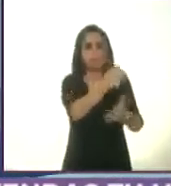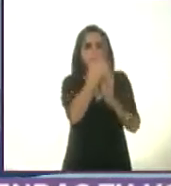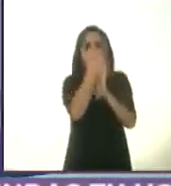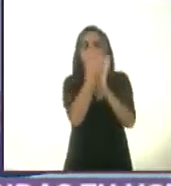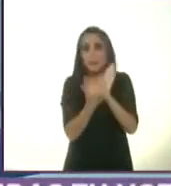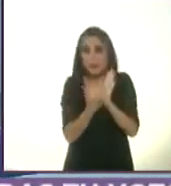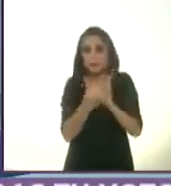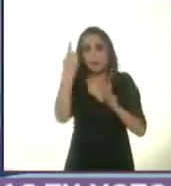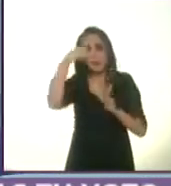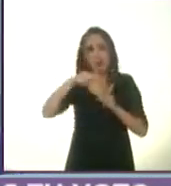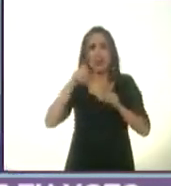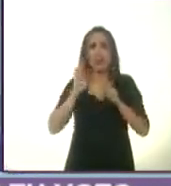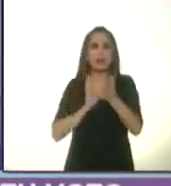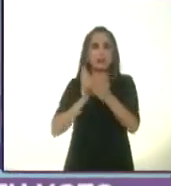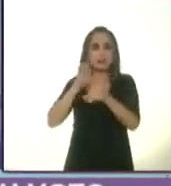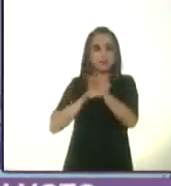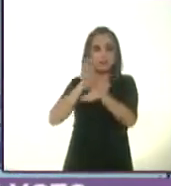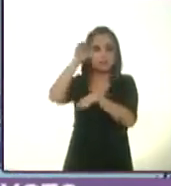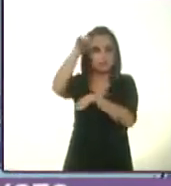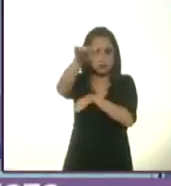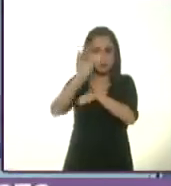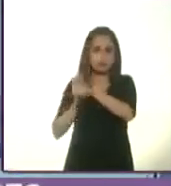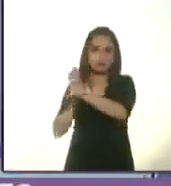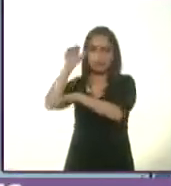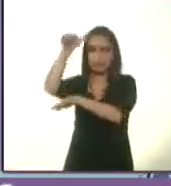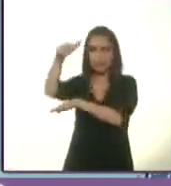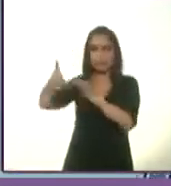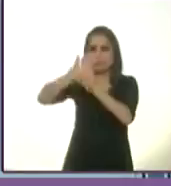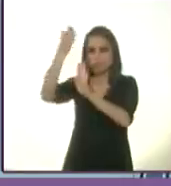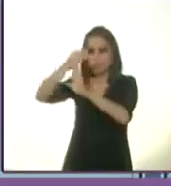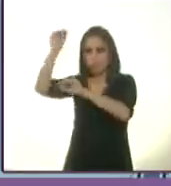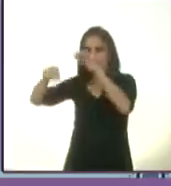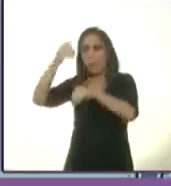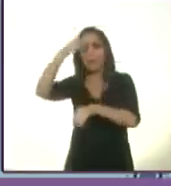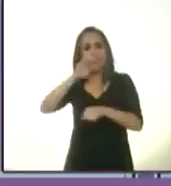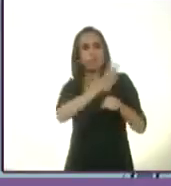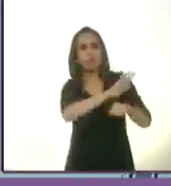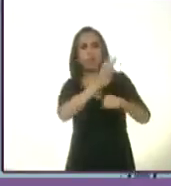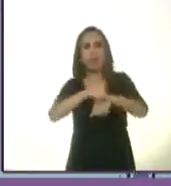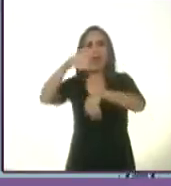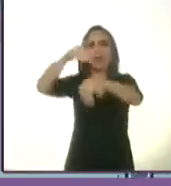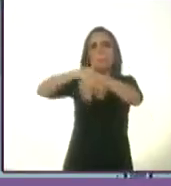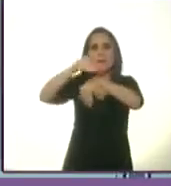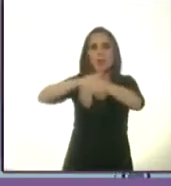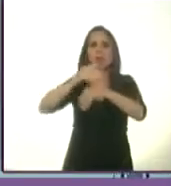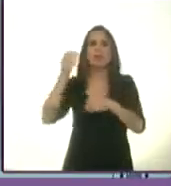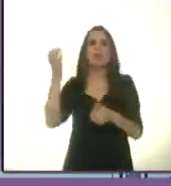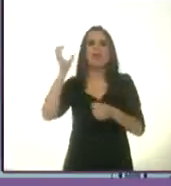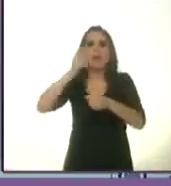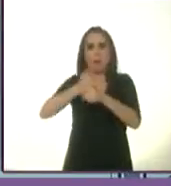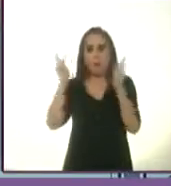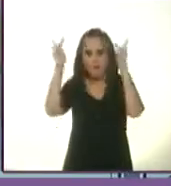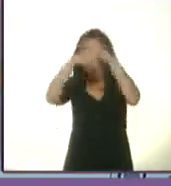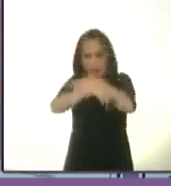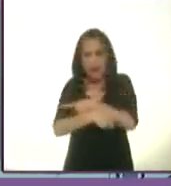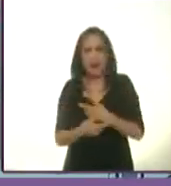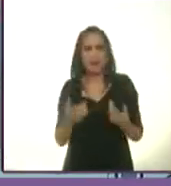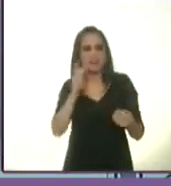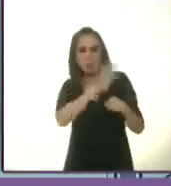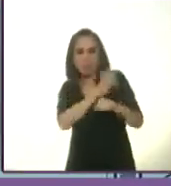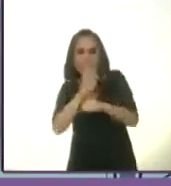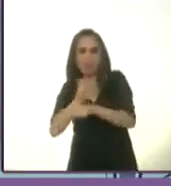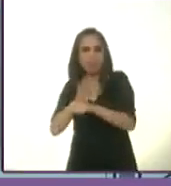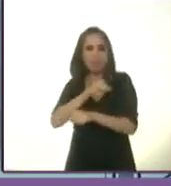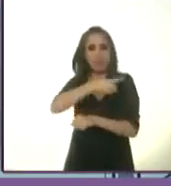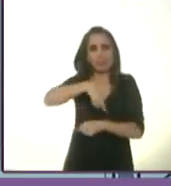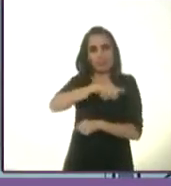segundo piso para en segundos pisos para favorecer a sus amigos y compadres inmobiliarios bueno y todo a cargo de